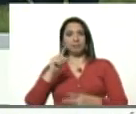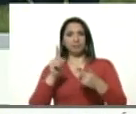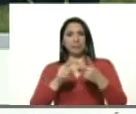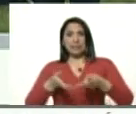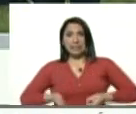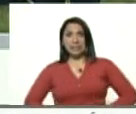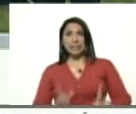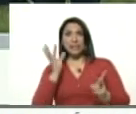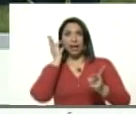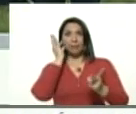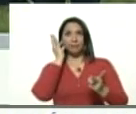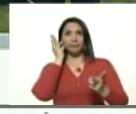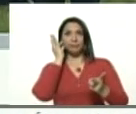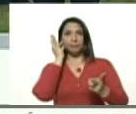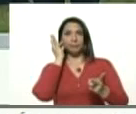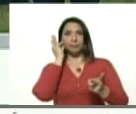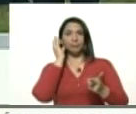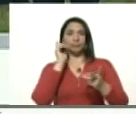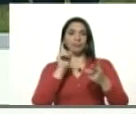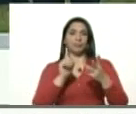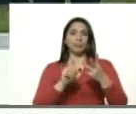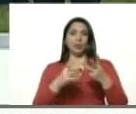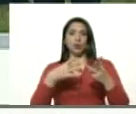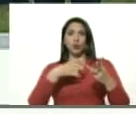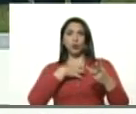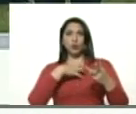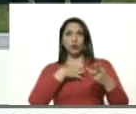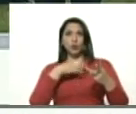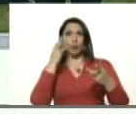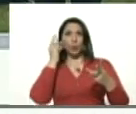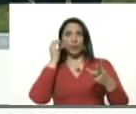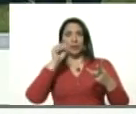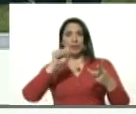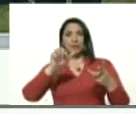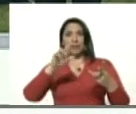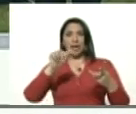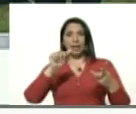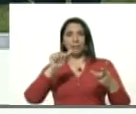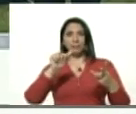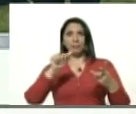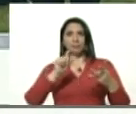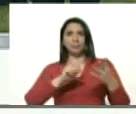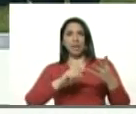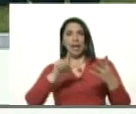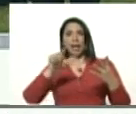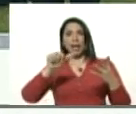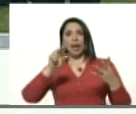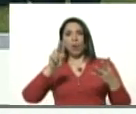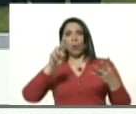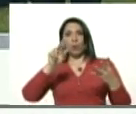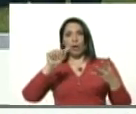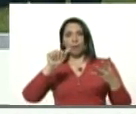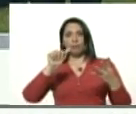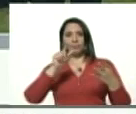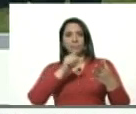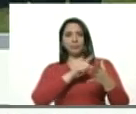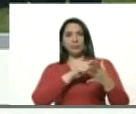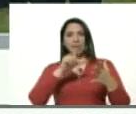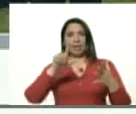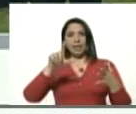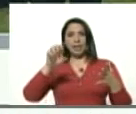Mi abrazo. Están las sobrinas Sara Nasoa, Laura Nasoa y